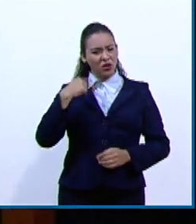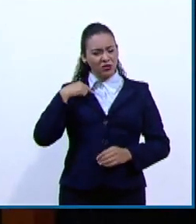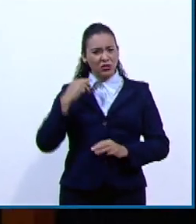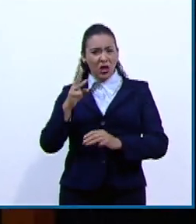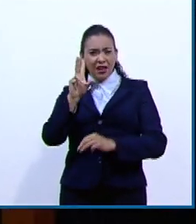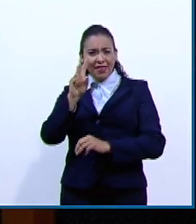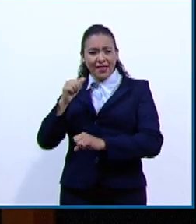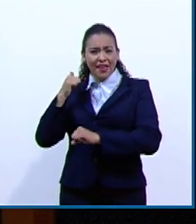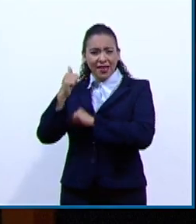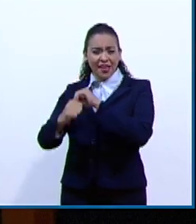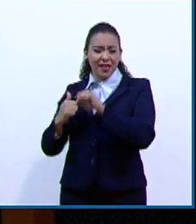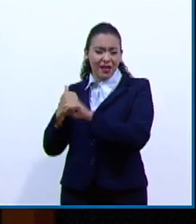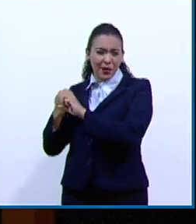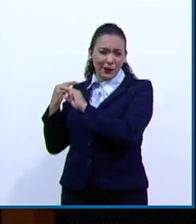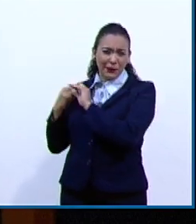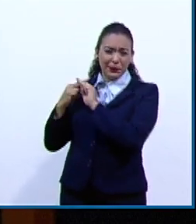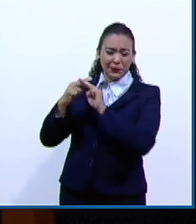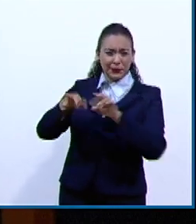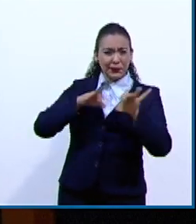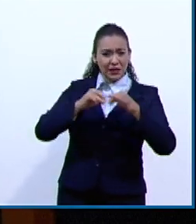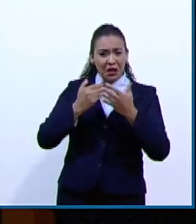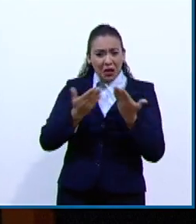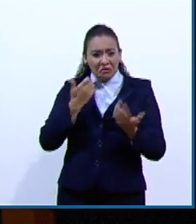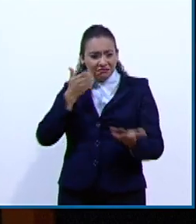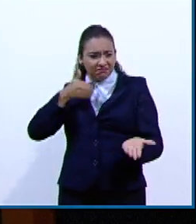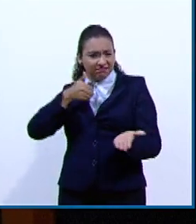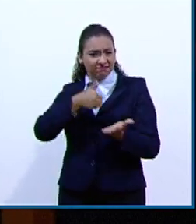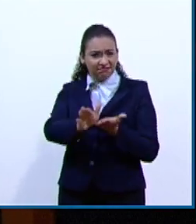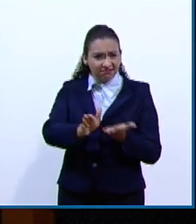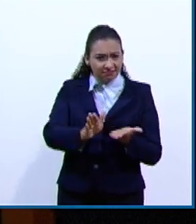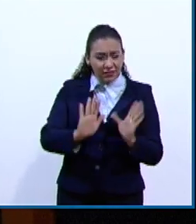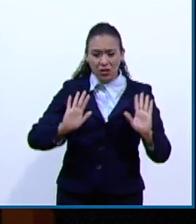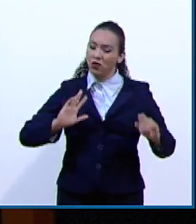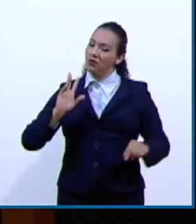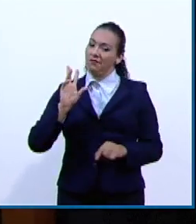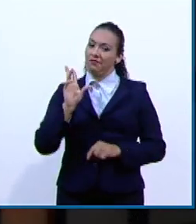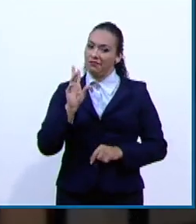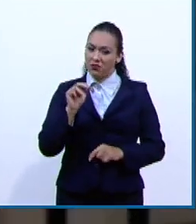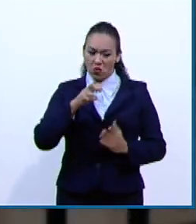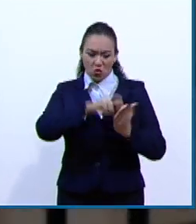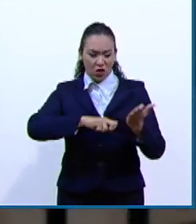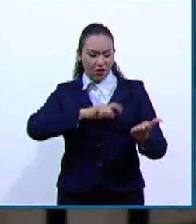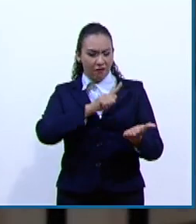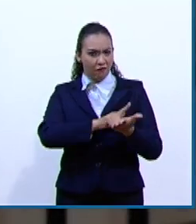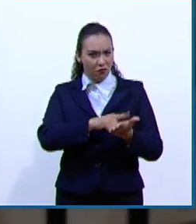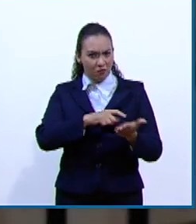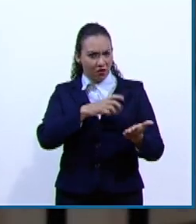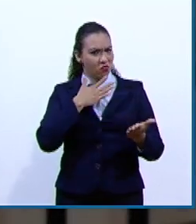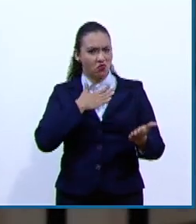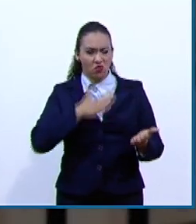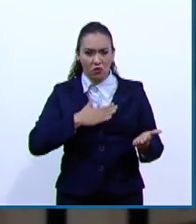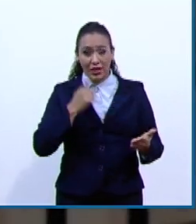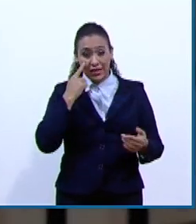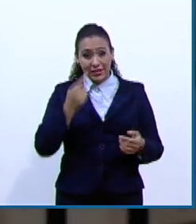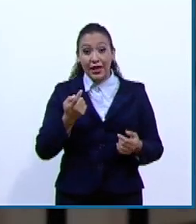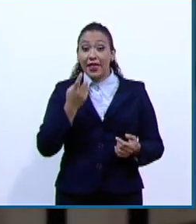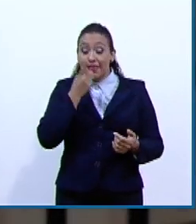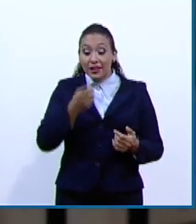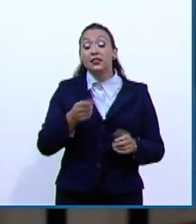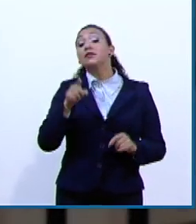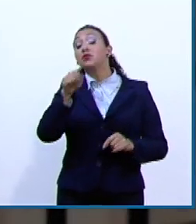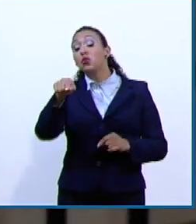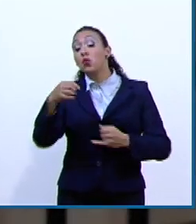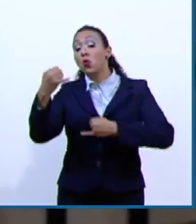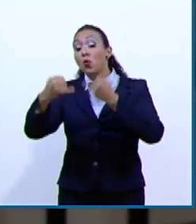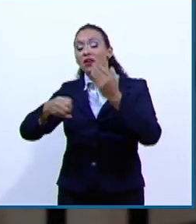años de experiencia jurisdiccional, pues explicó que la indemnización establecida en la reforma judicial de 3 meses de salario más 20 días